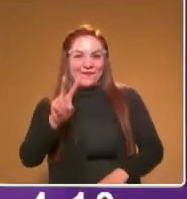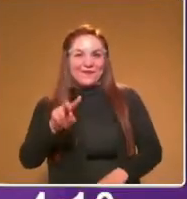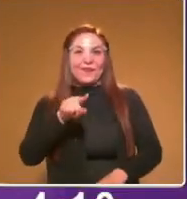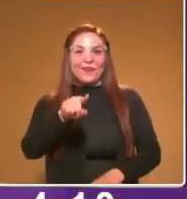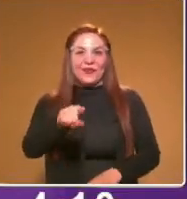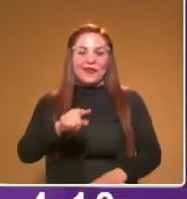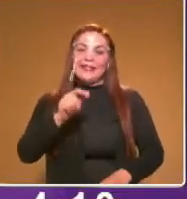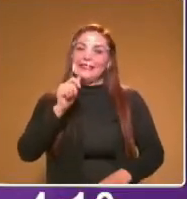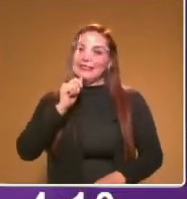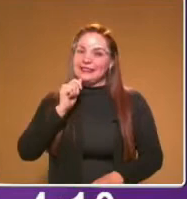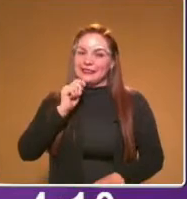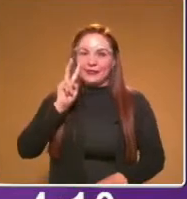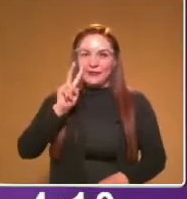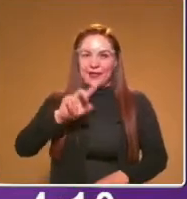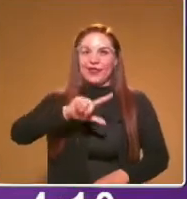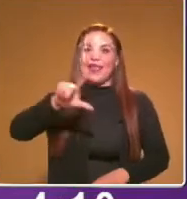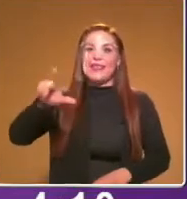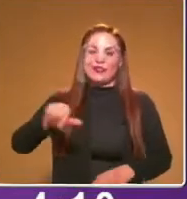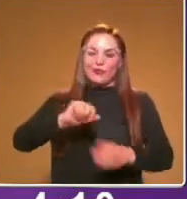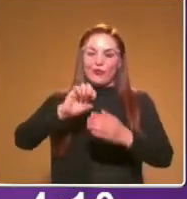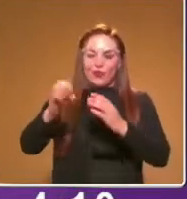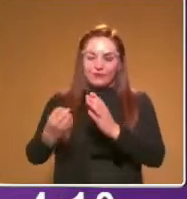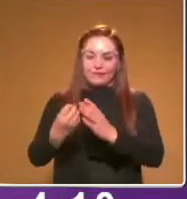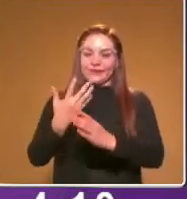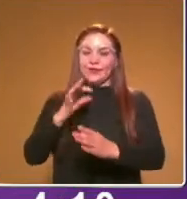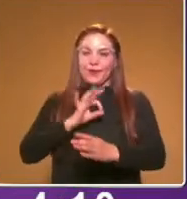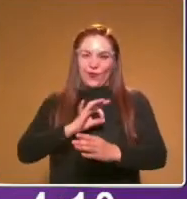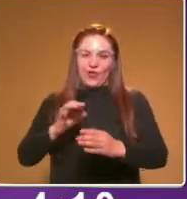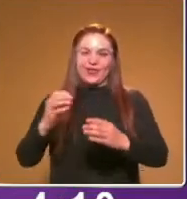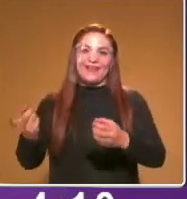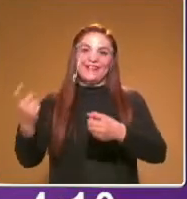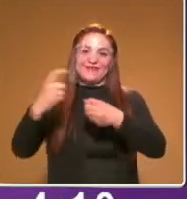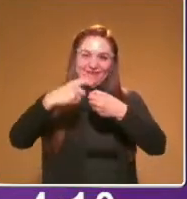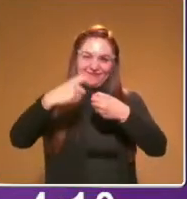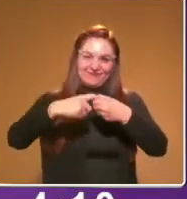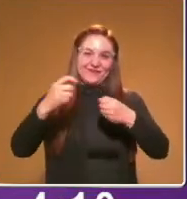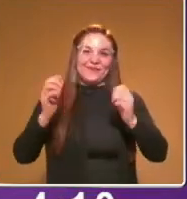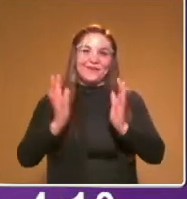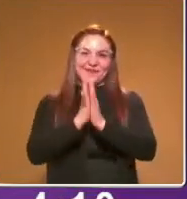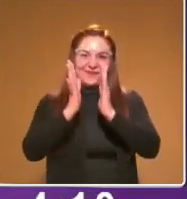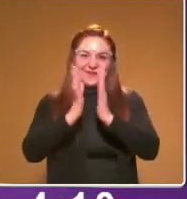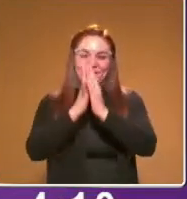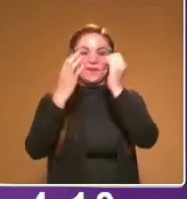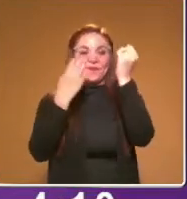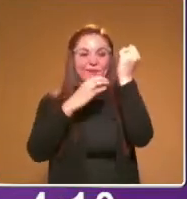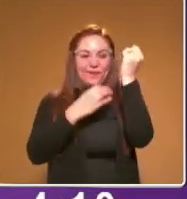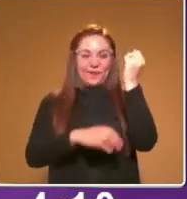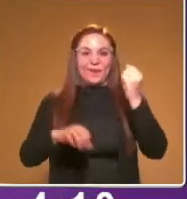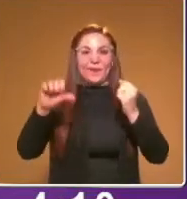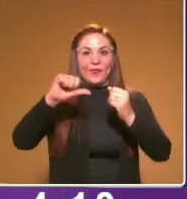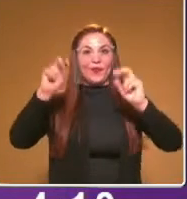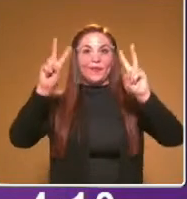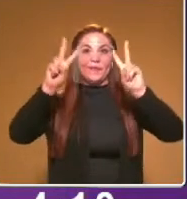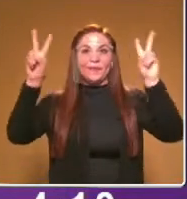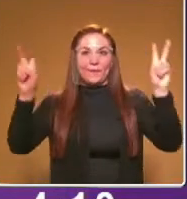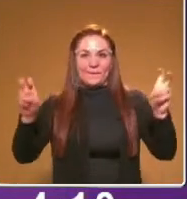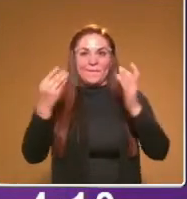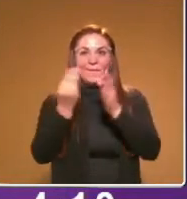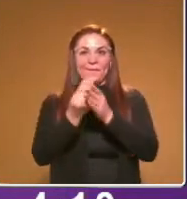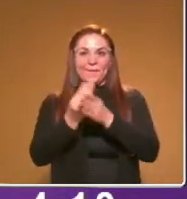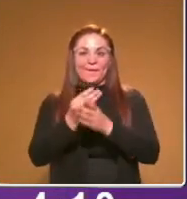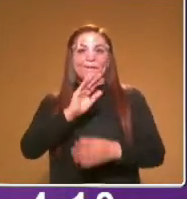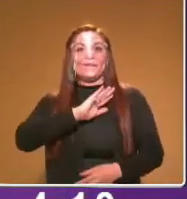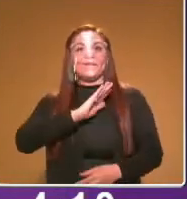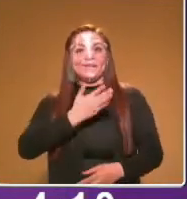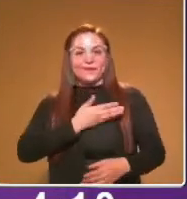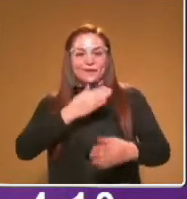viendo ahorita el canal, pues ya se vengan con nosotros para participar. El día de hoy vamos a ver los temas de la clase de español, de la clase